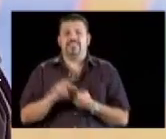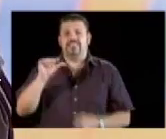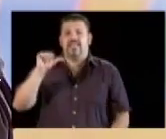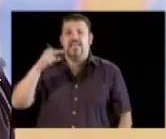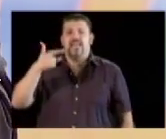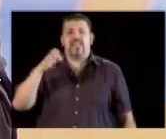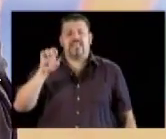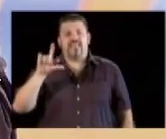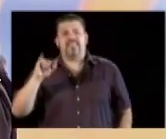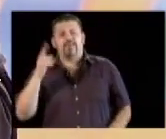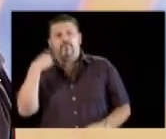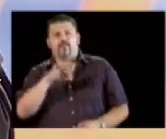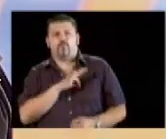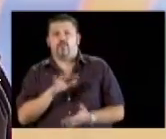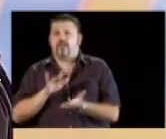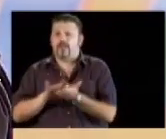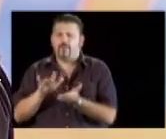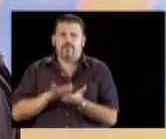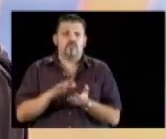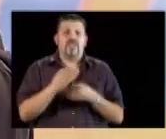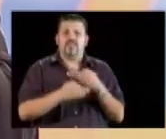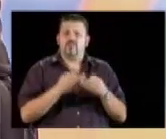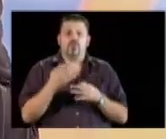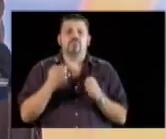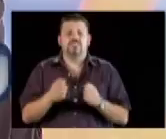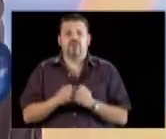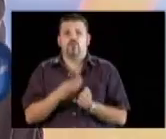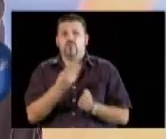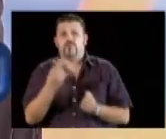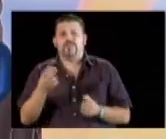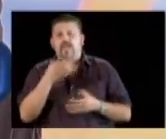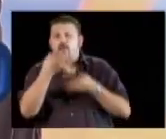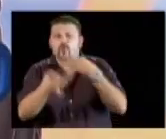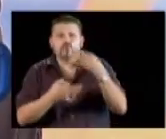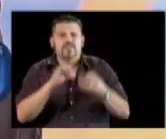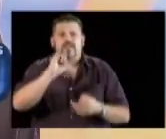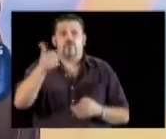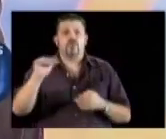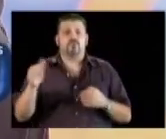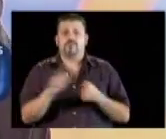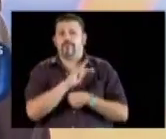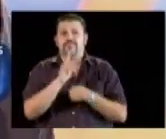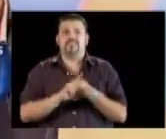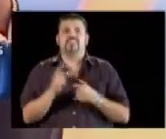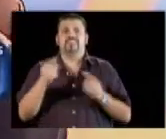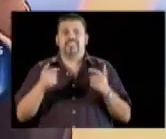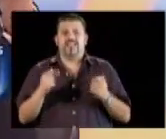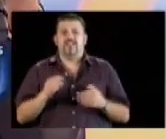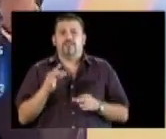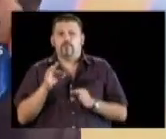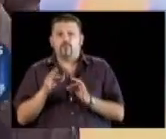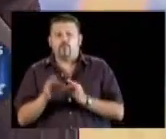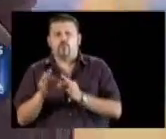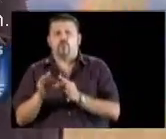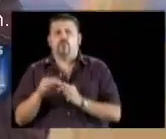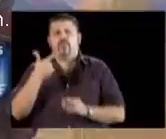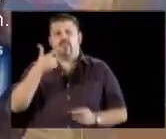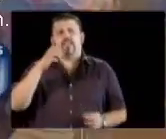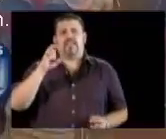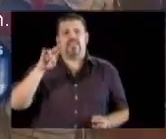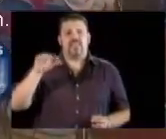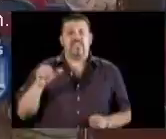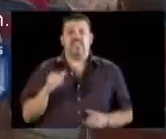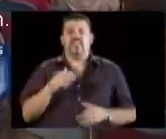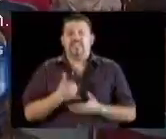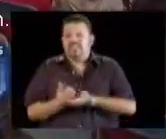con la parte de Angelísima y Kenia, donde está presente, anunciarles que algunos países ya está a punto de estar listo Angelísima y Kenia, y ella